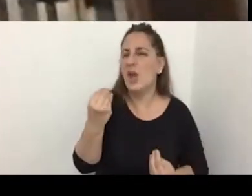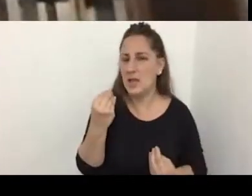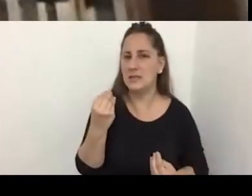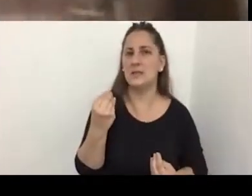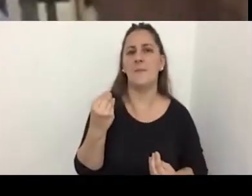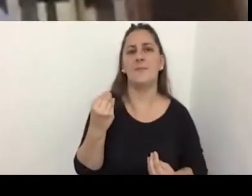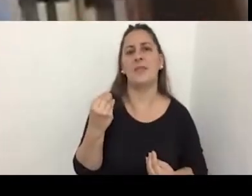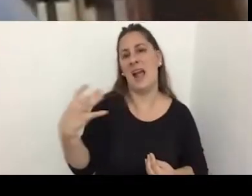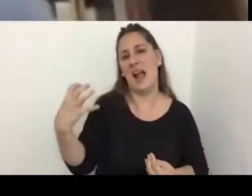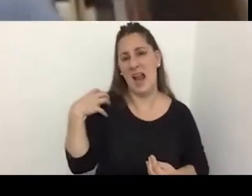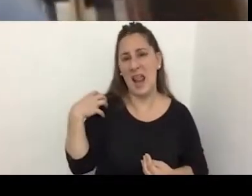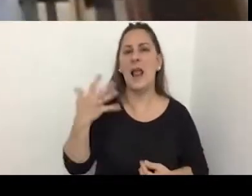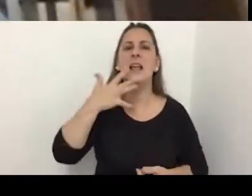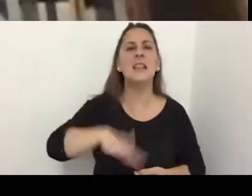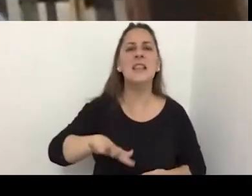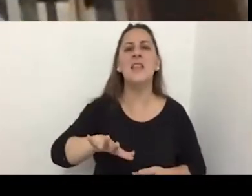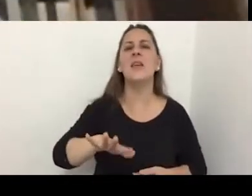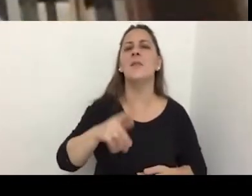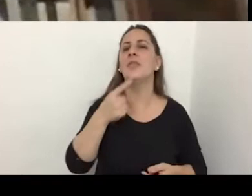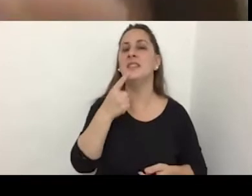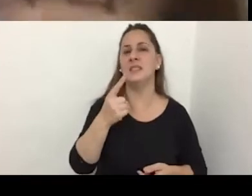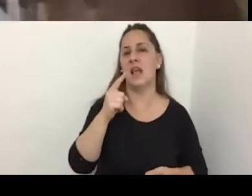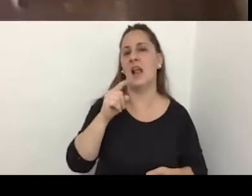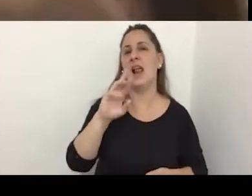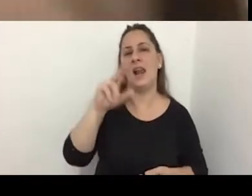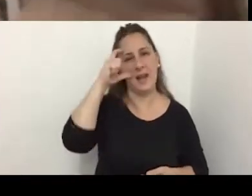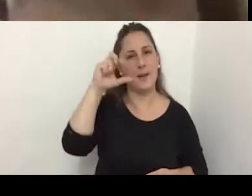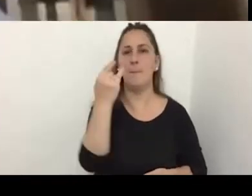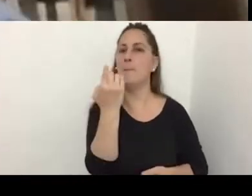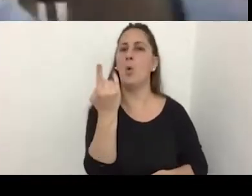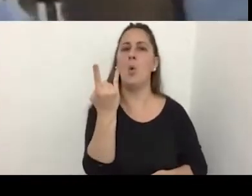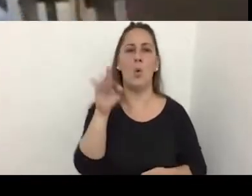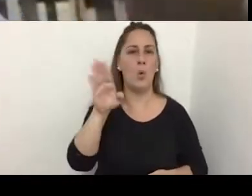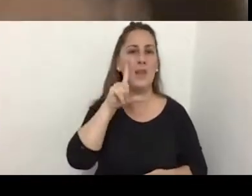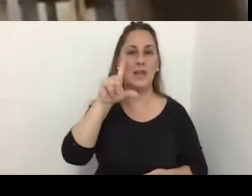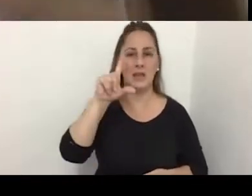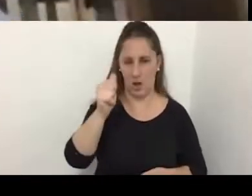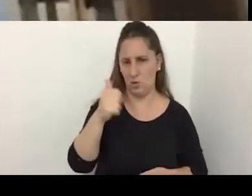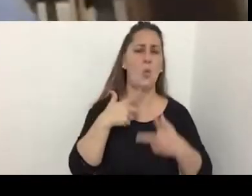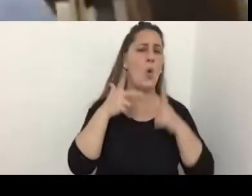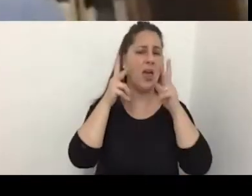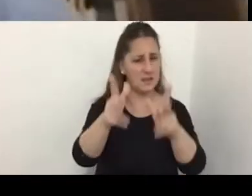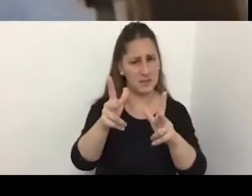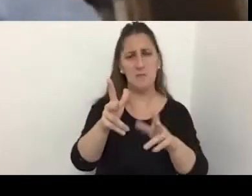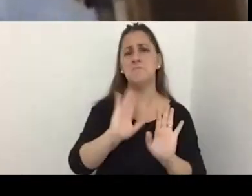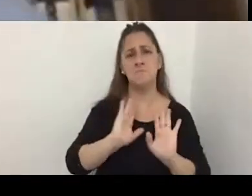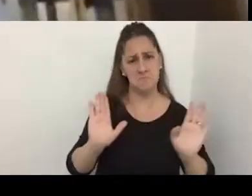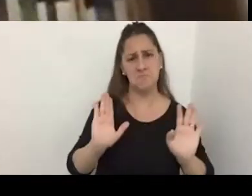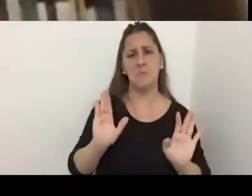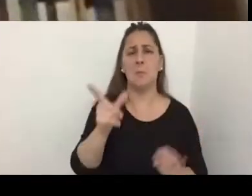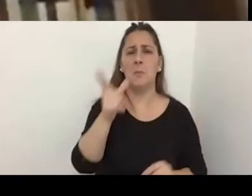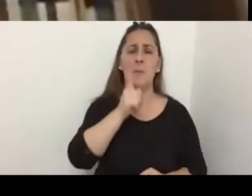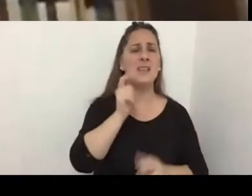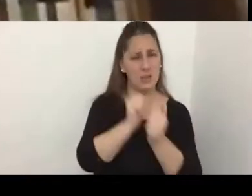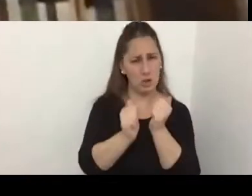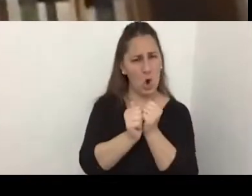que entienden eso hablan de república. Y miren, yo lo voy a decir y lo señalo y creo que la historia me da la